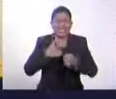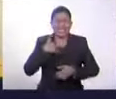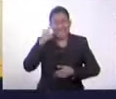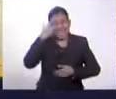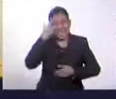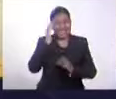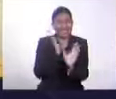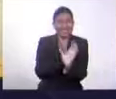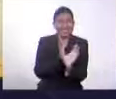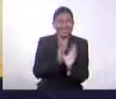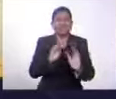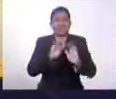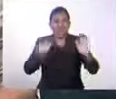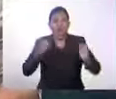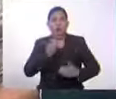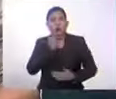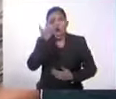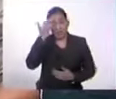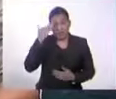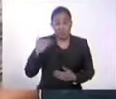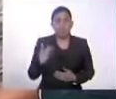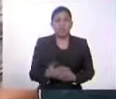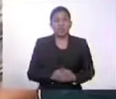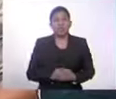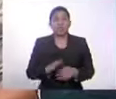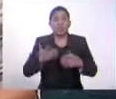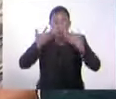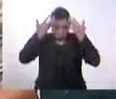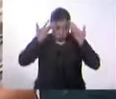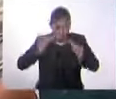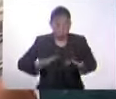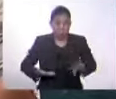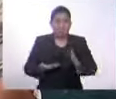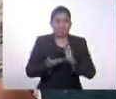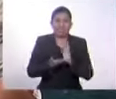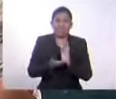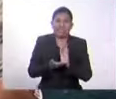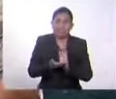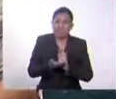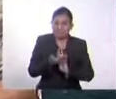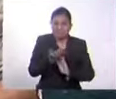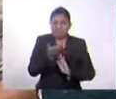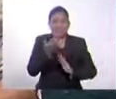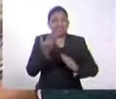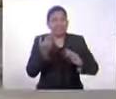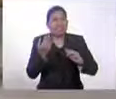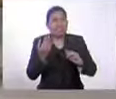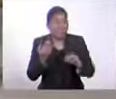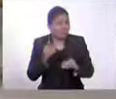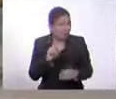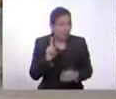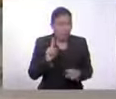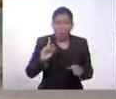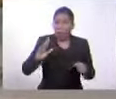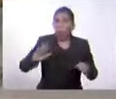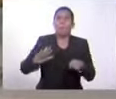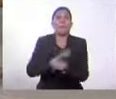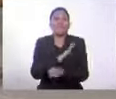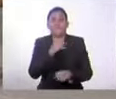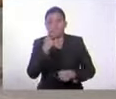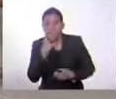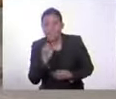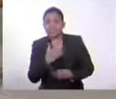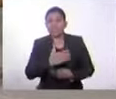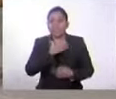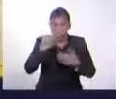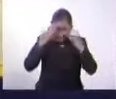en las niñas, ¿verdad? Sobre todo porque y en no los están niños. los cuerpos desarrollados, así es. tanto el caballero como la niña no está adecuada para crear a otro Fíjate